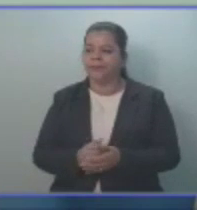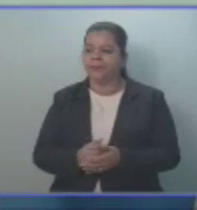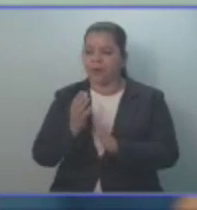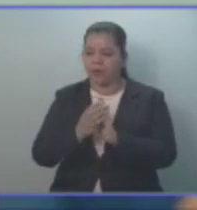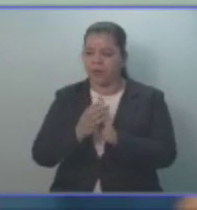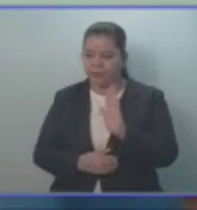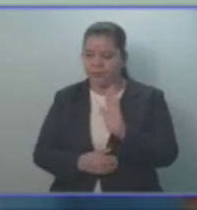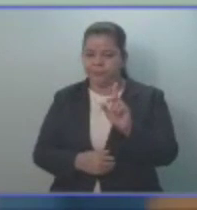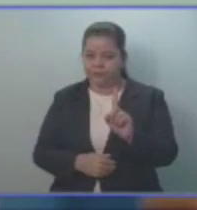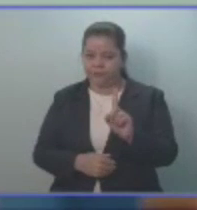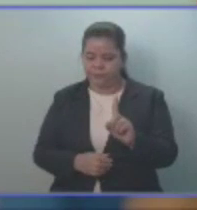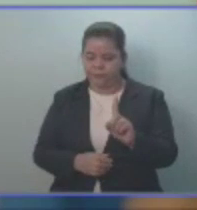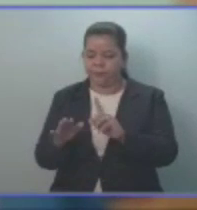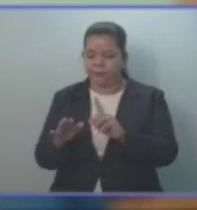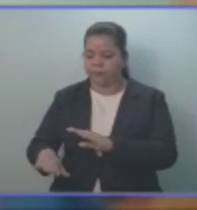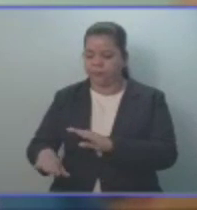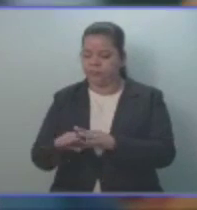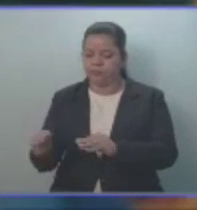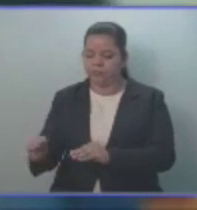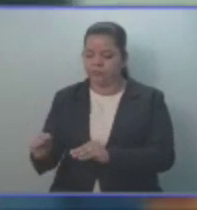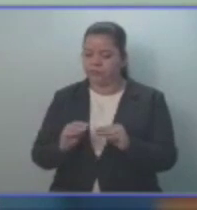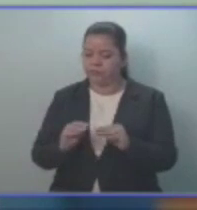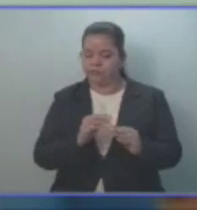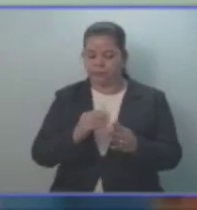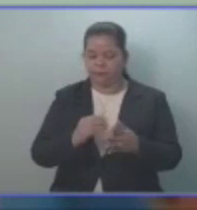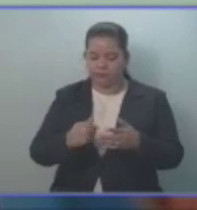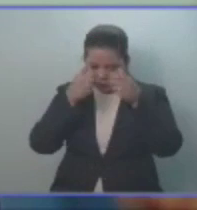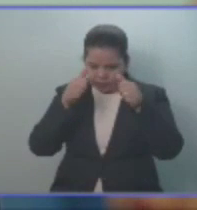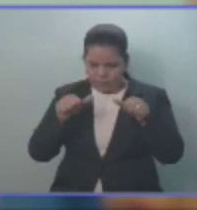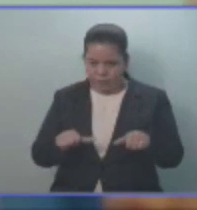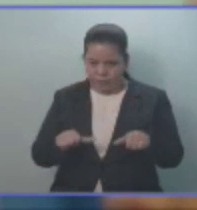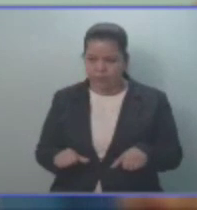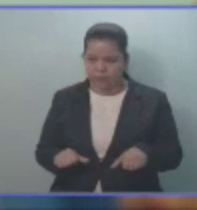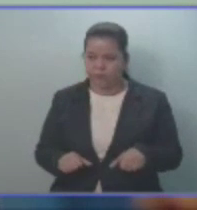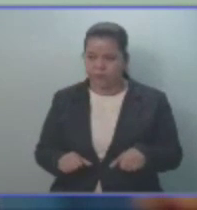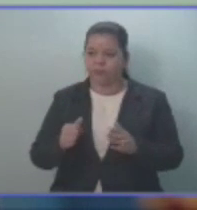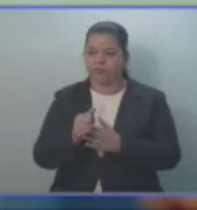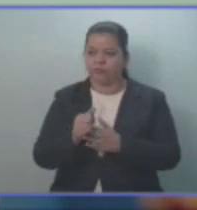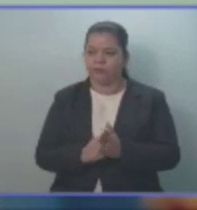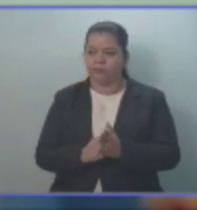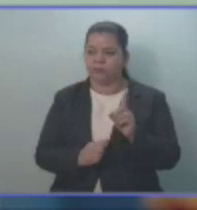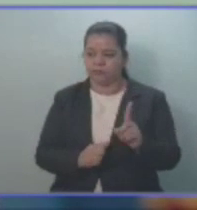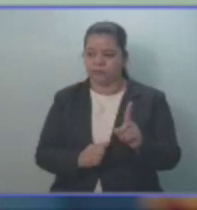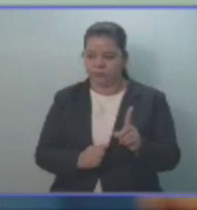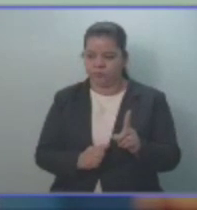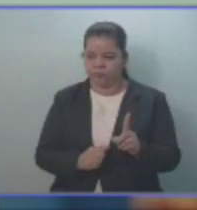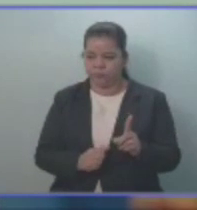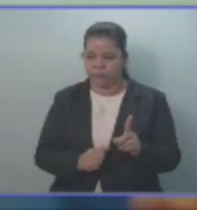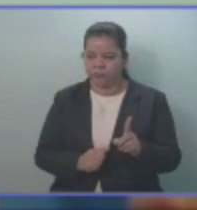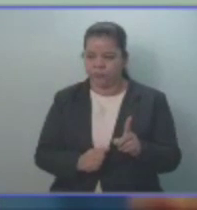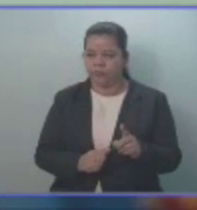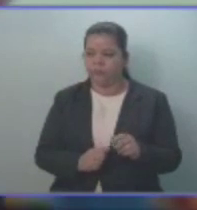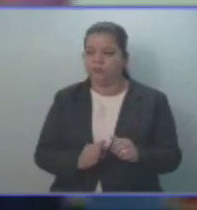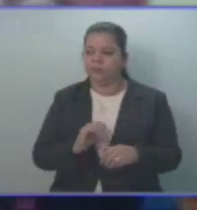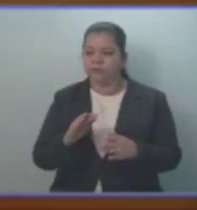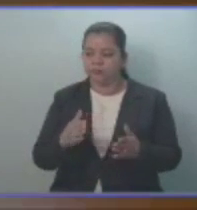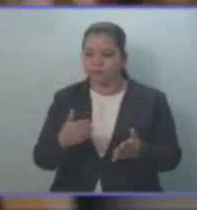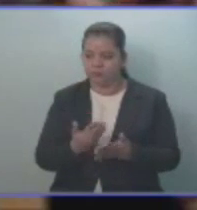Capítulo 1, ámbito de aplicación de la Convención. Artículo 1 de la